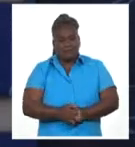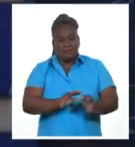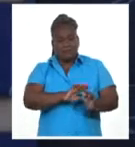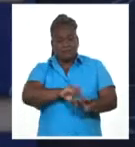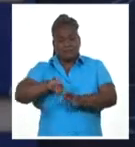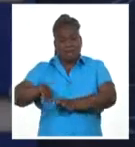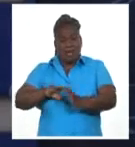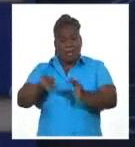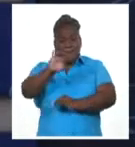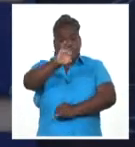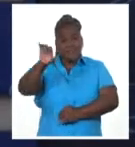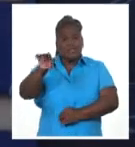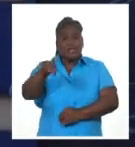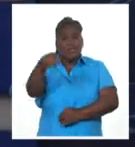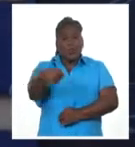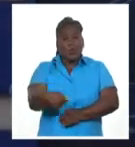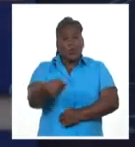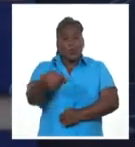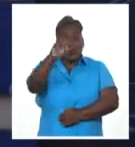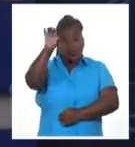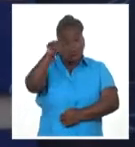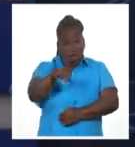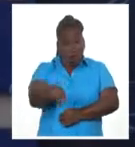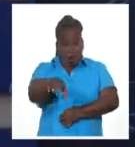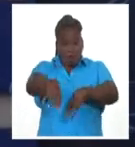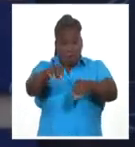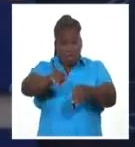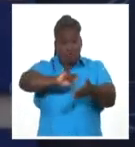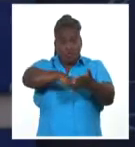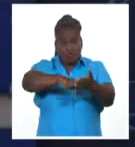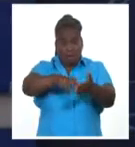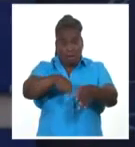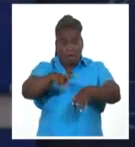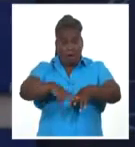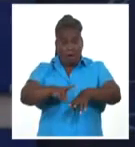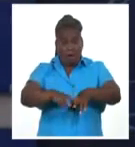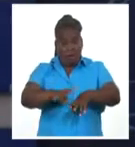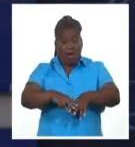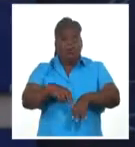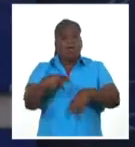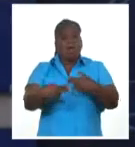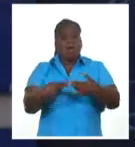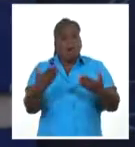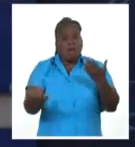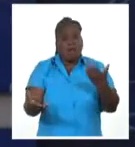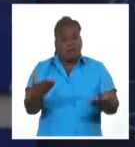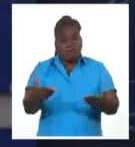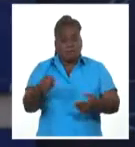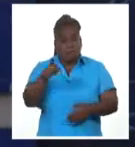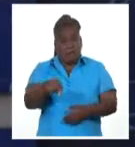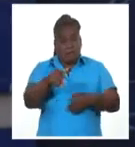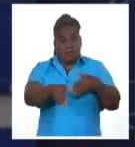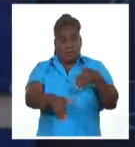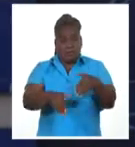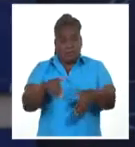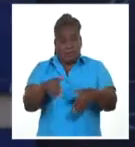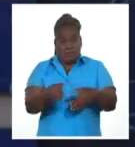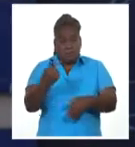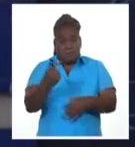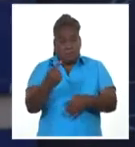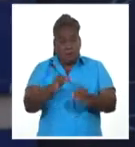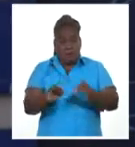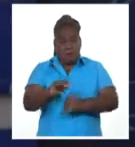Ministerio de Justicia realizó hoy en el Palacio de Convenciones de La Habana su reunión de balance anual con la presencia del miembro del Buró Político y primer